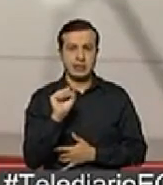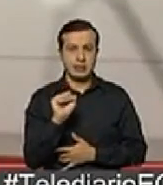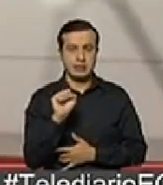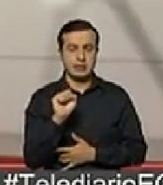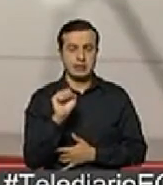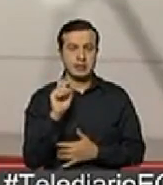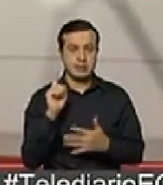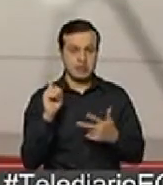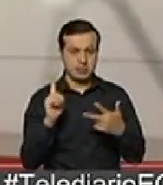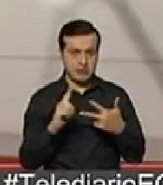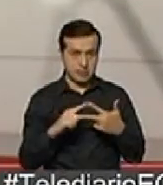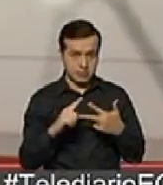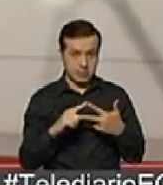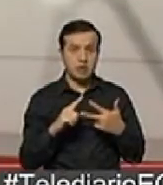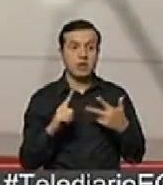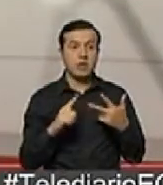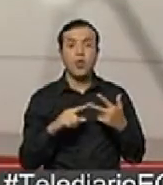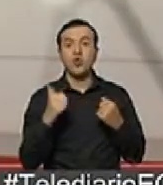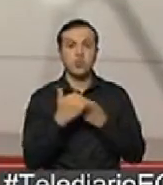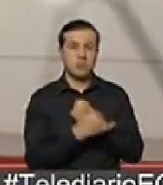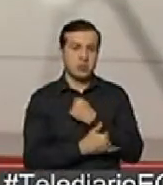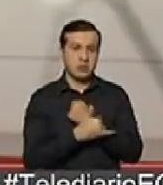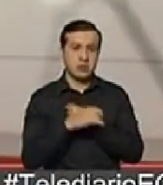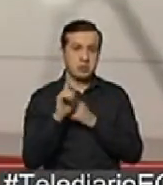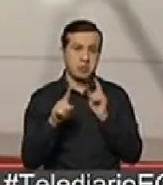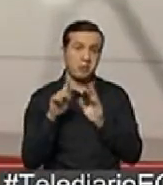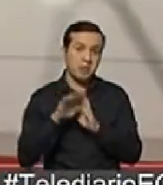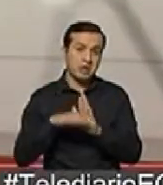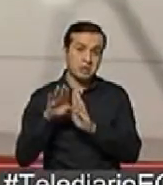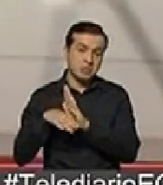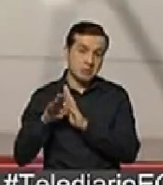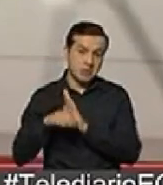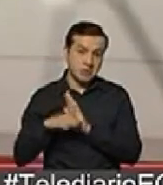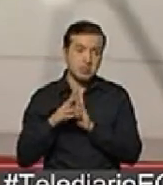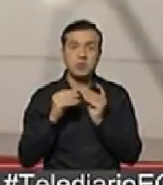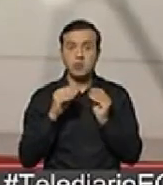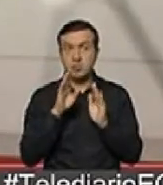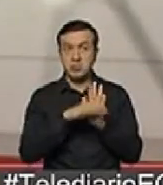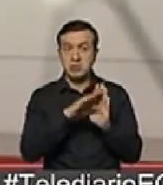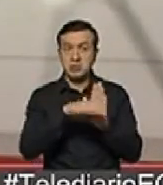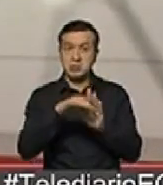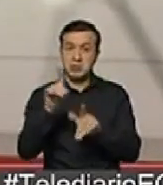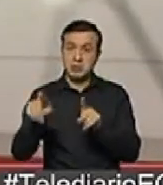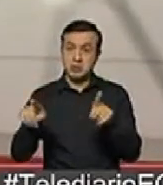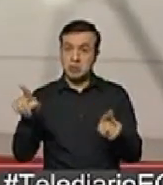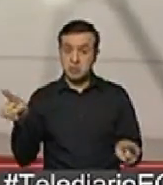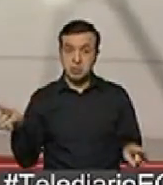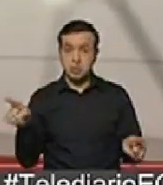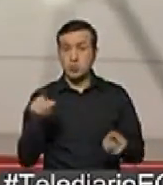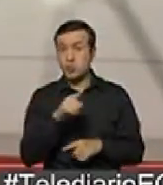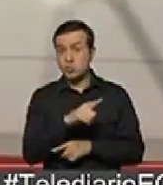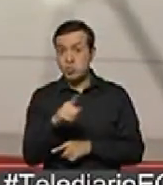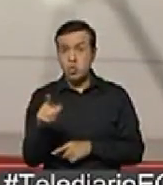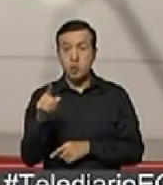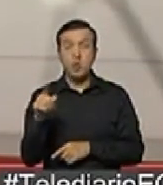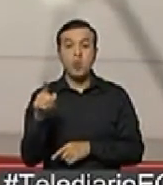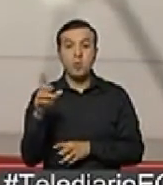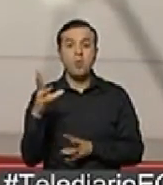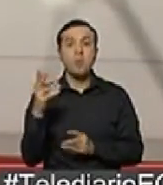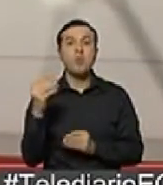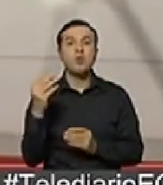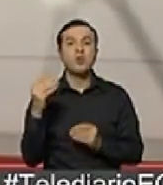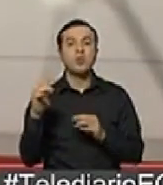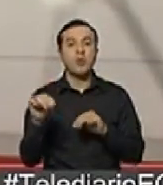y hay países que tienen menos casos, han tenido mucho menos casos, y que debido a esta movilidad,